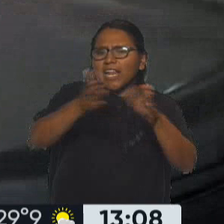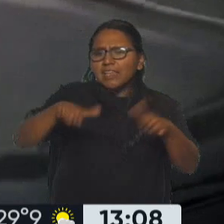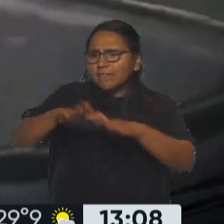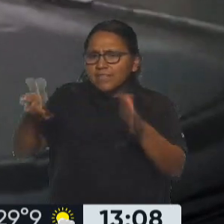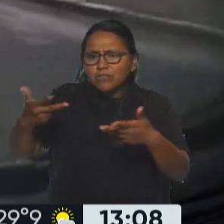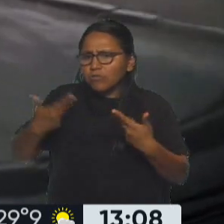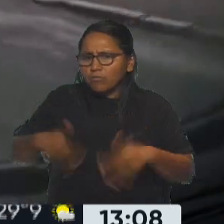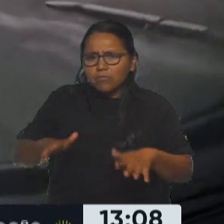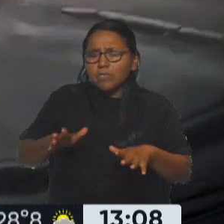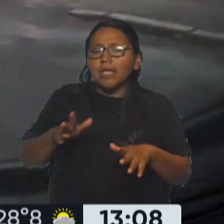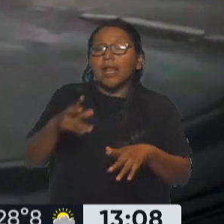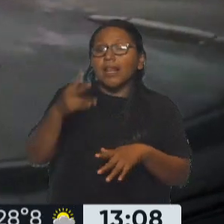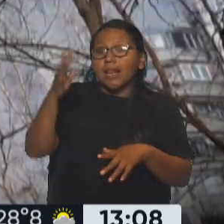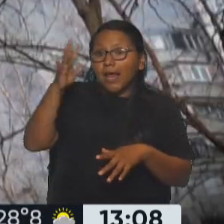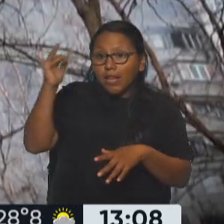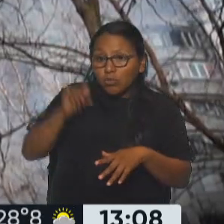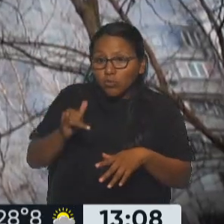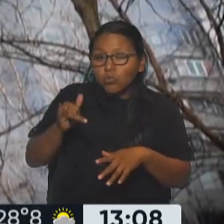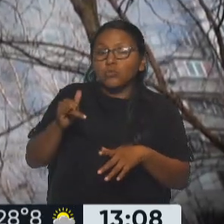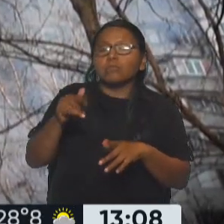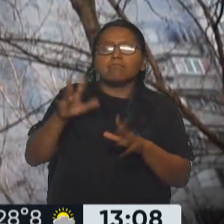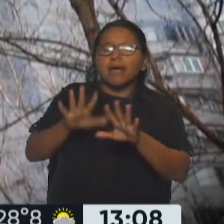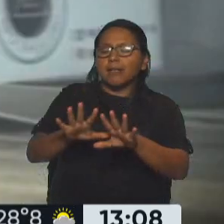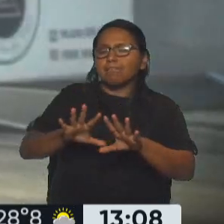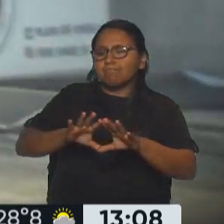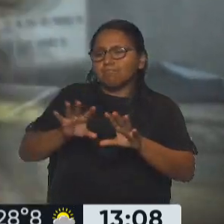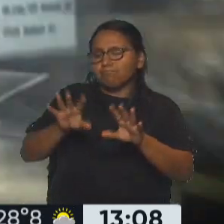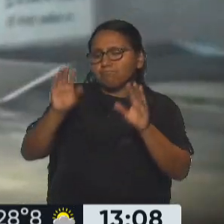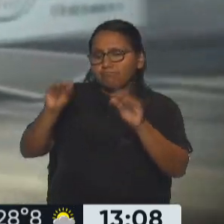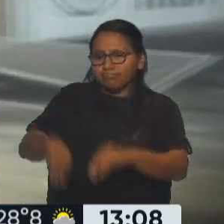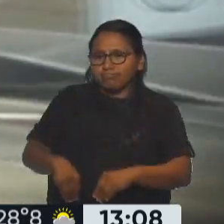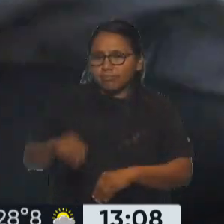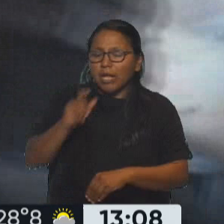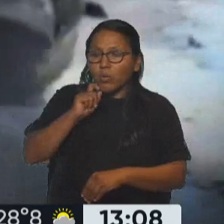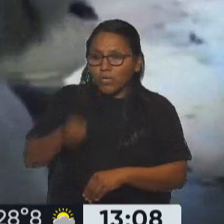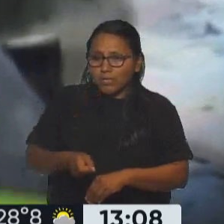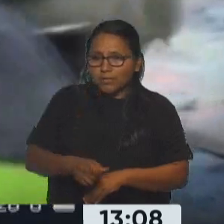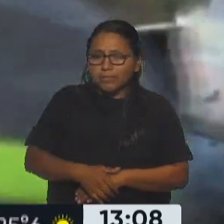particular la red energética, para tratar de quebrar la determinación de los ucranianos.